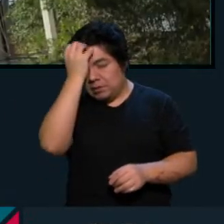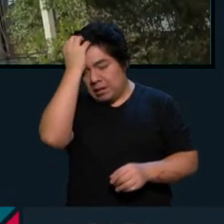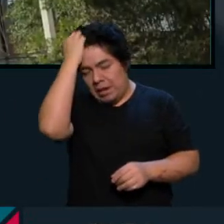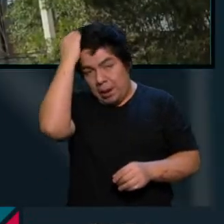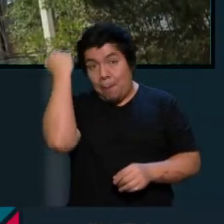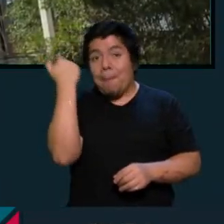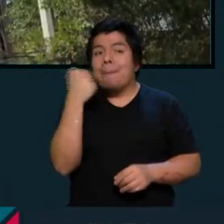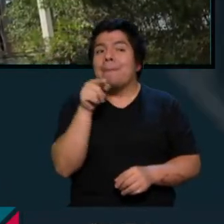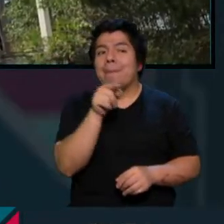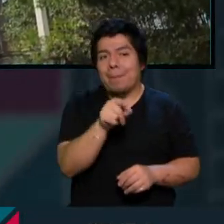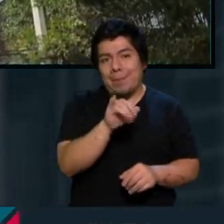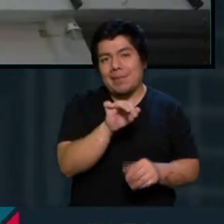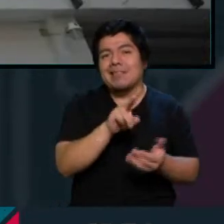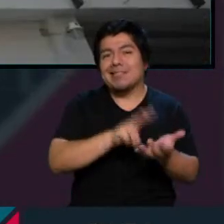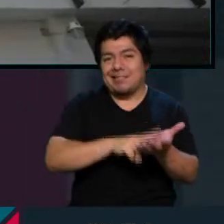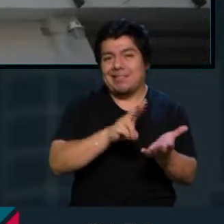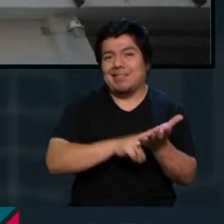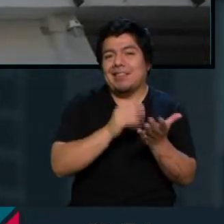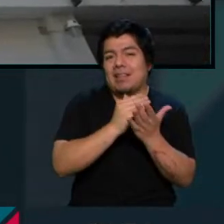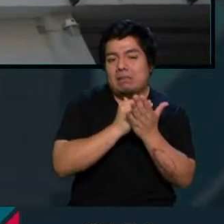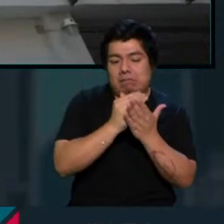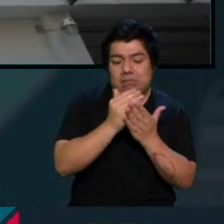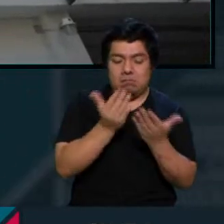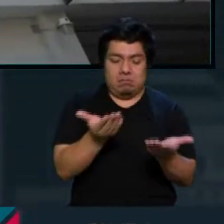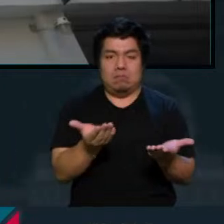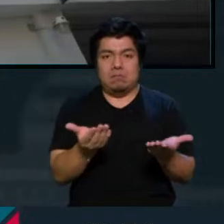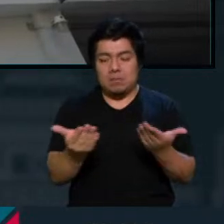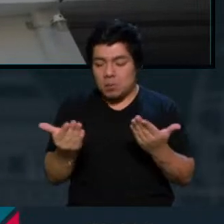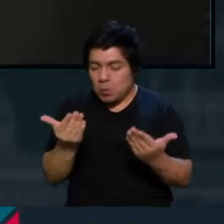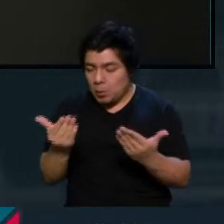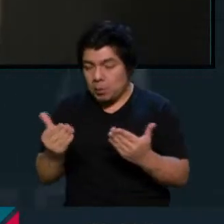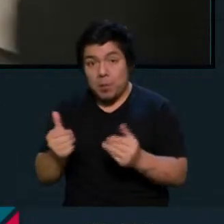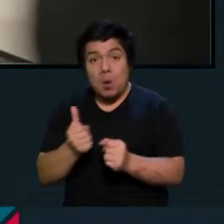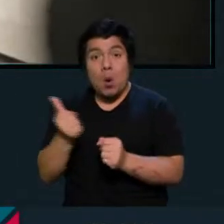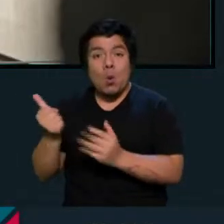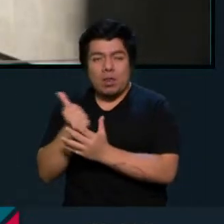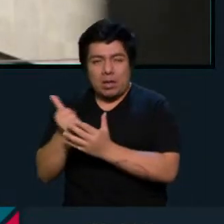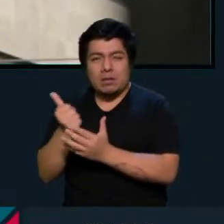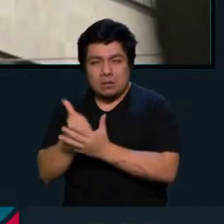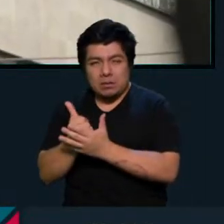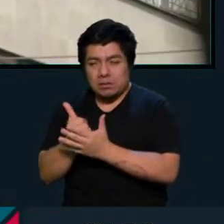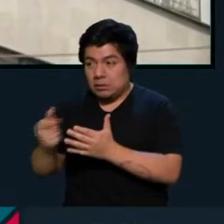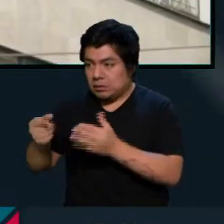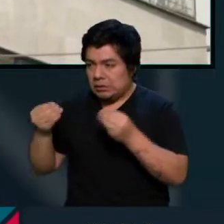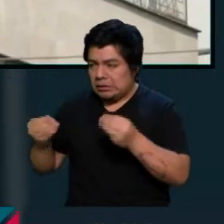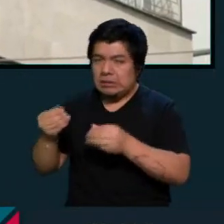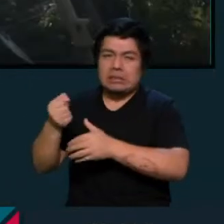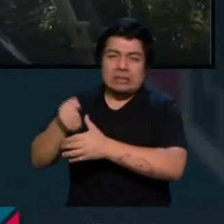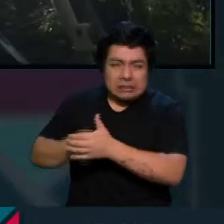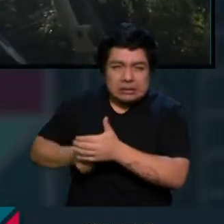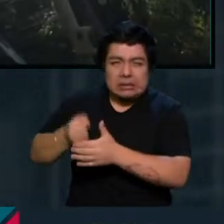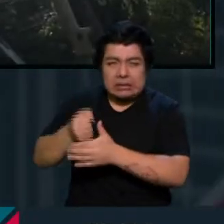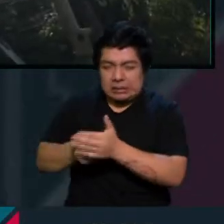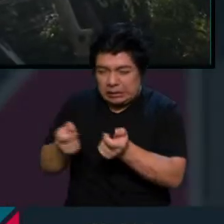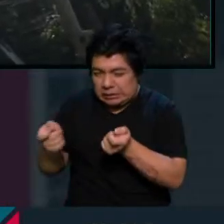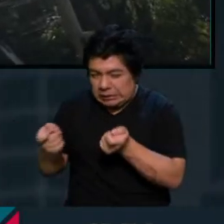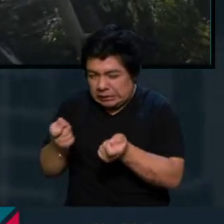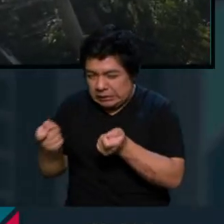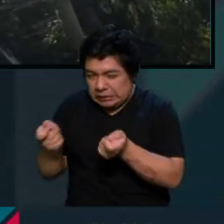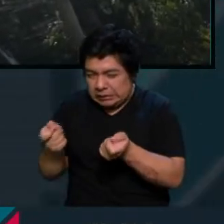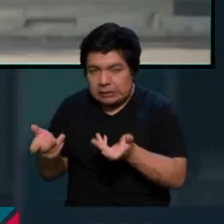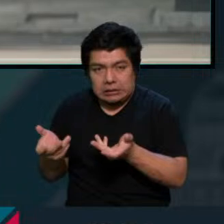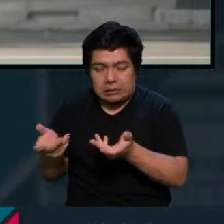sí de incrementarlas y consideramos que hay que mirar estas otras ciudades a donde se han hecho muchos esfuerzos para contener el